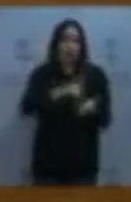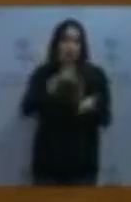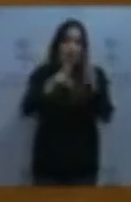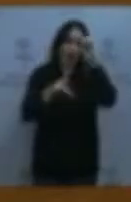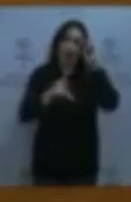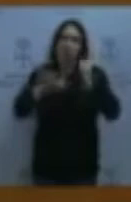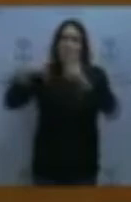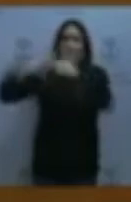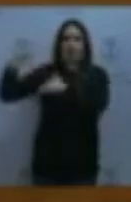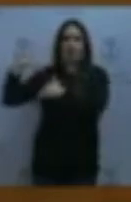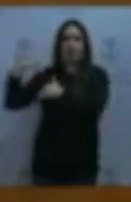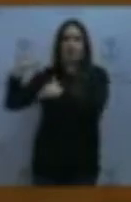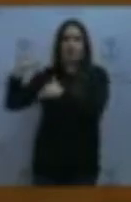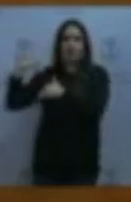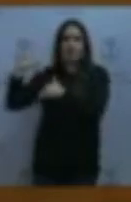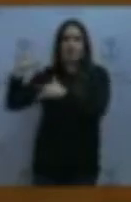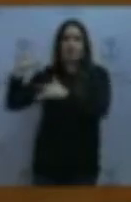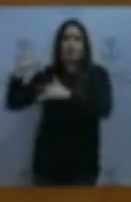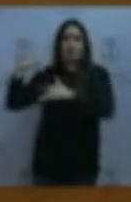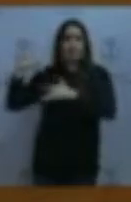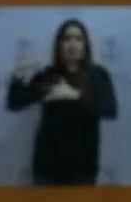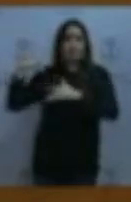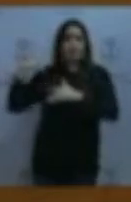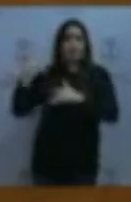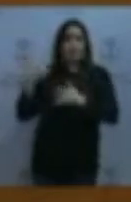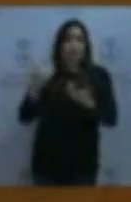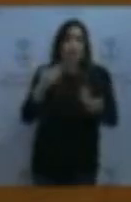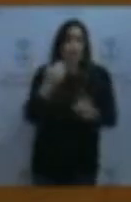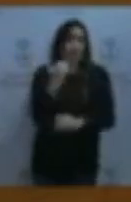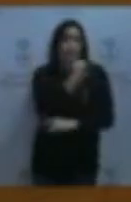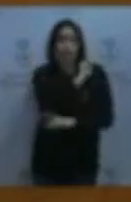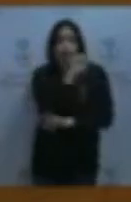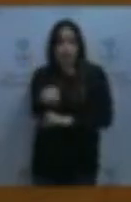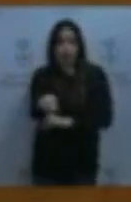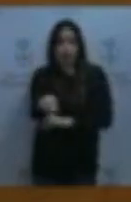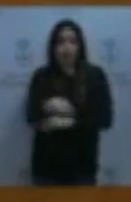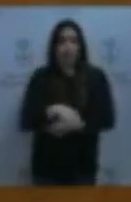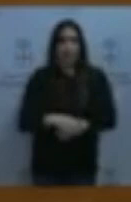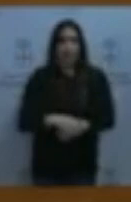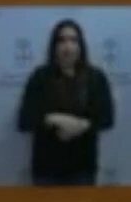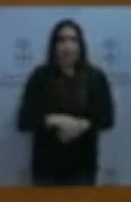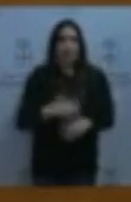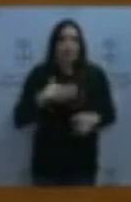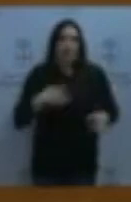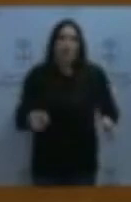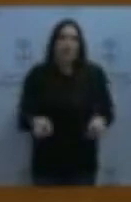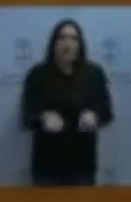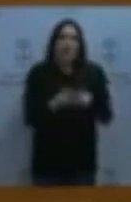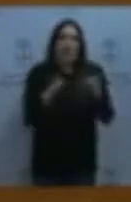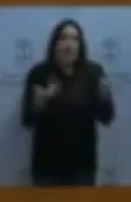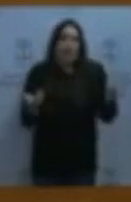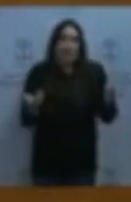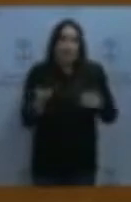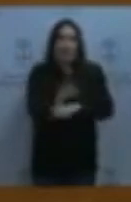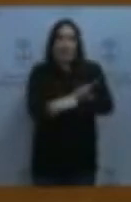bondo tiempo y lleven sin ser escuchados. Dame igual el marco en el cual la Consellería lleva